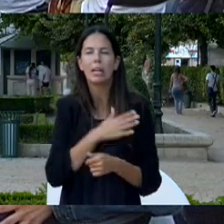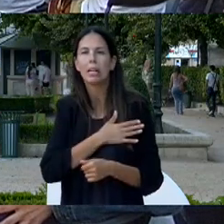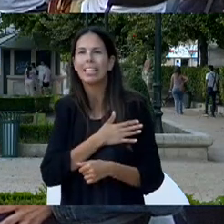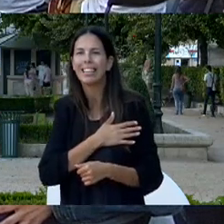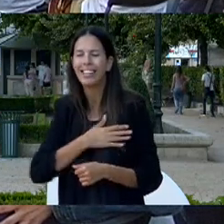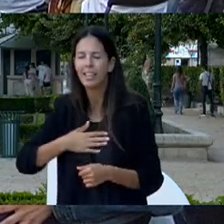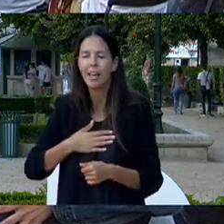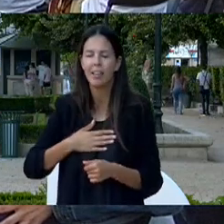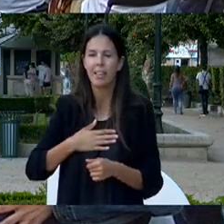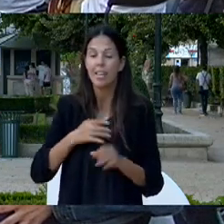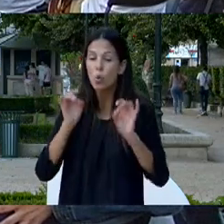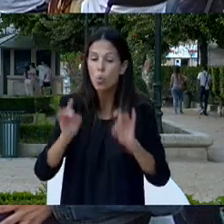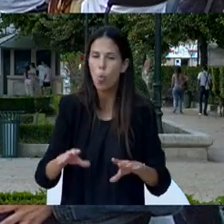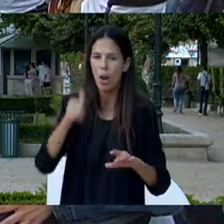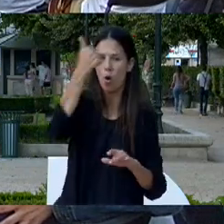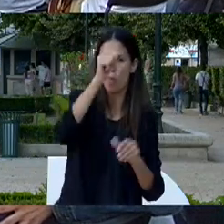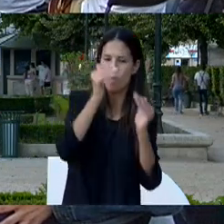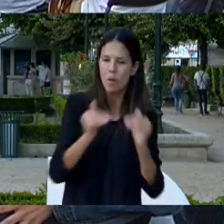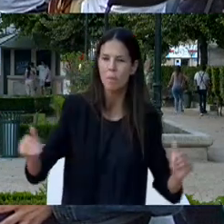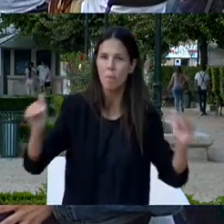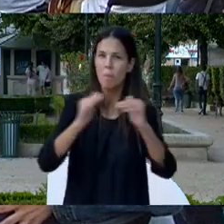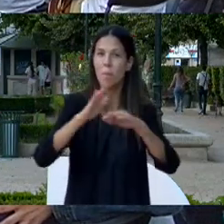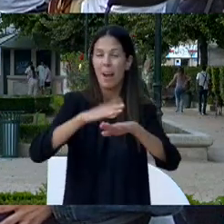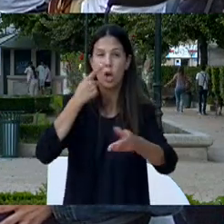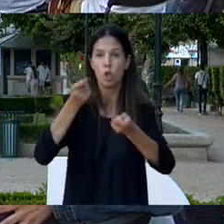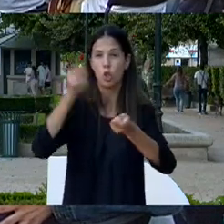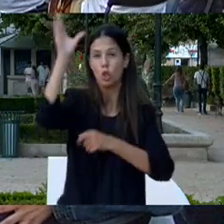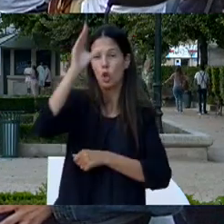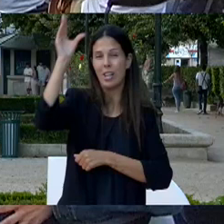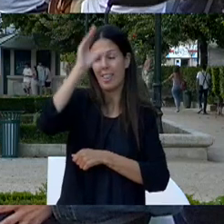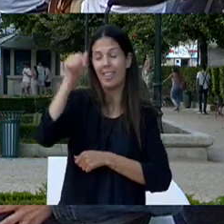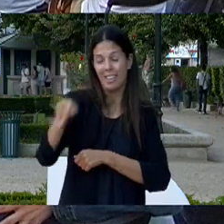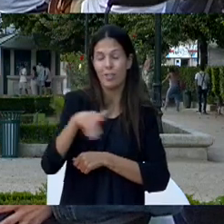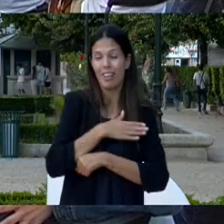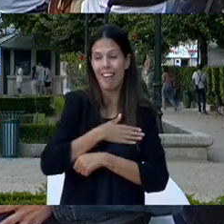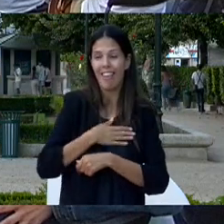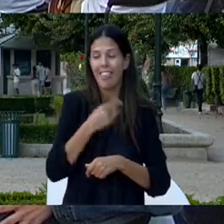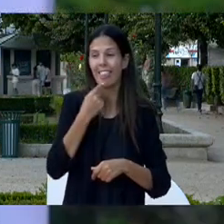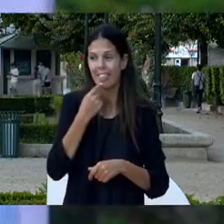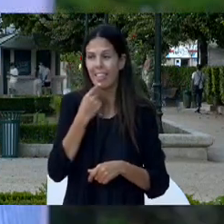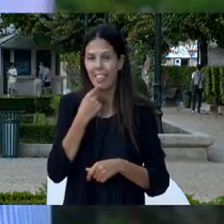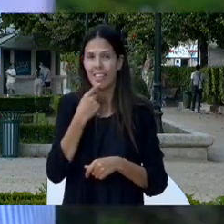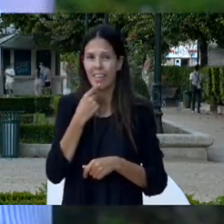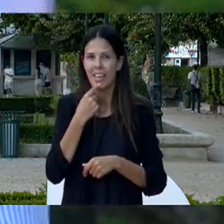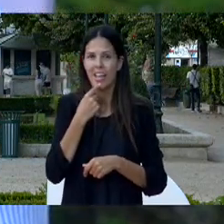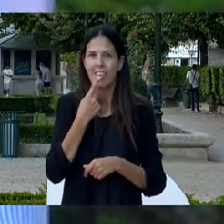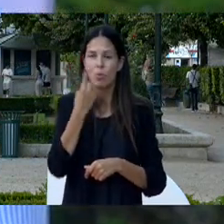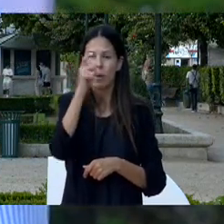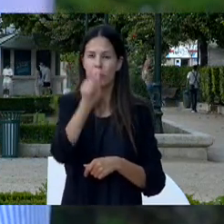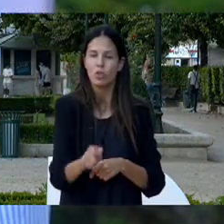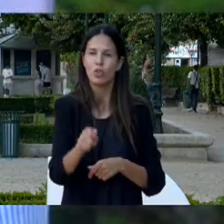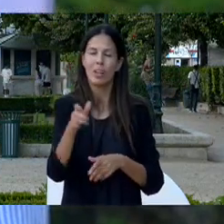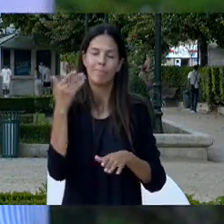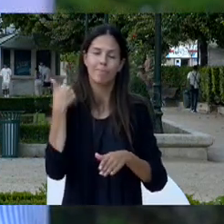vano igualar al varón en los dominios de la ciencia, que era lo que decía algún preboste del movimiento en